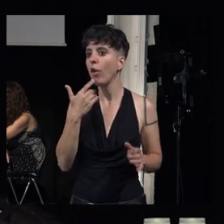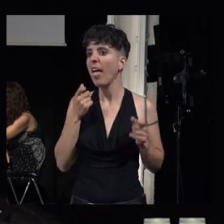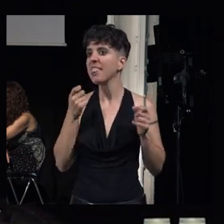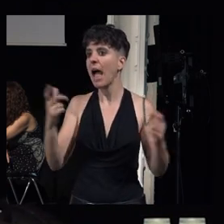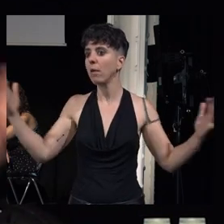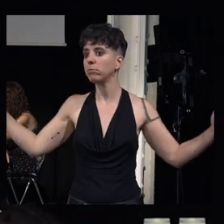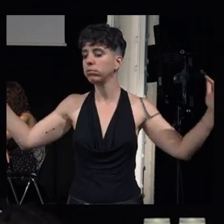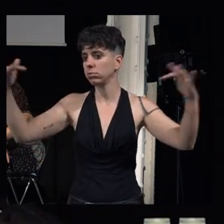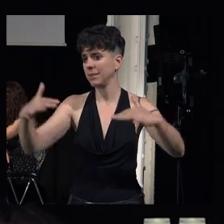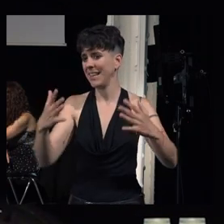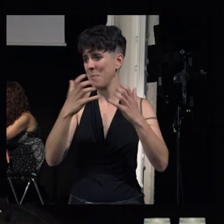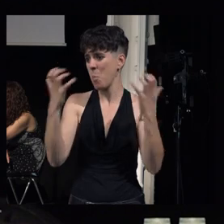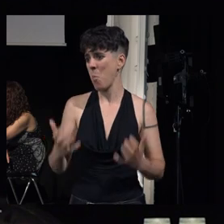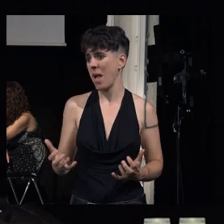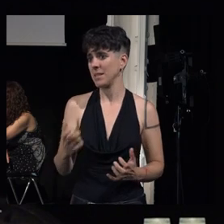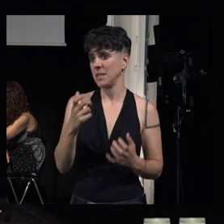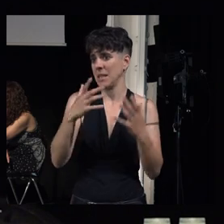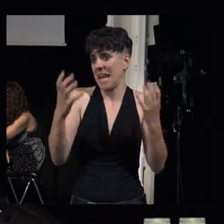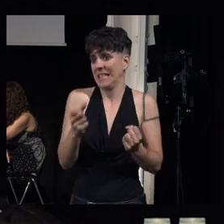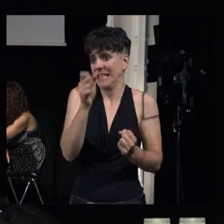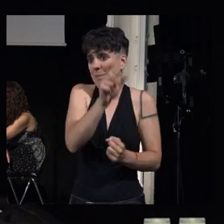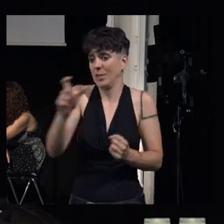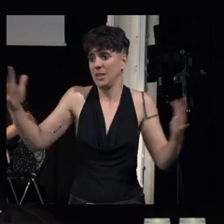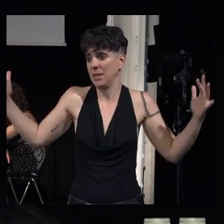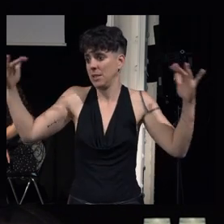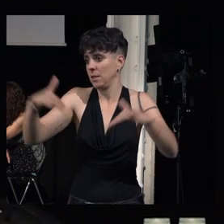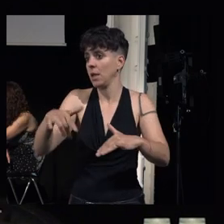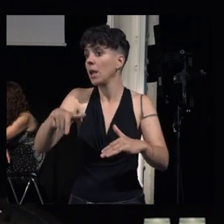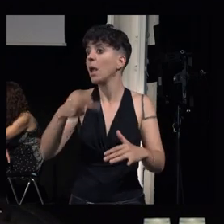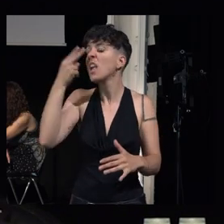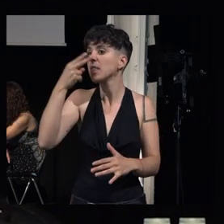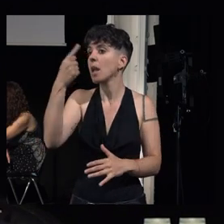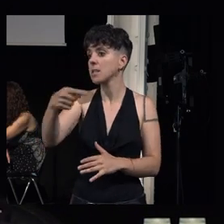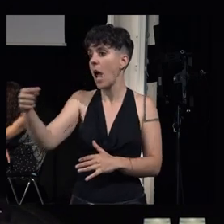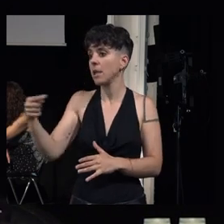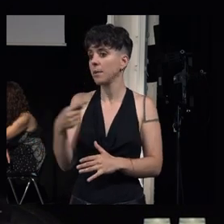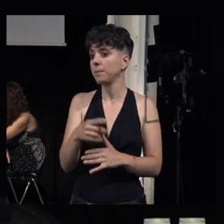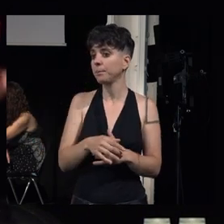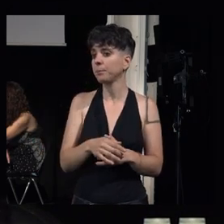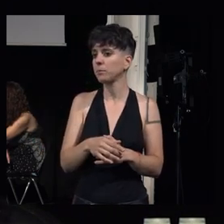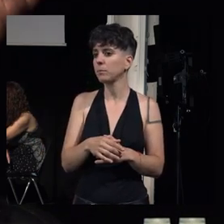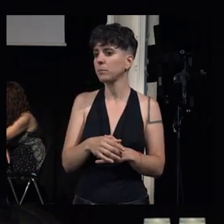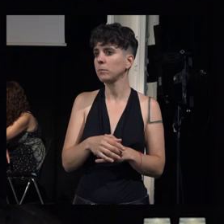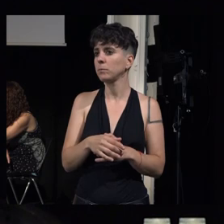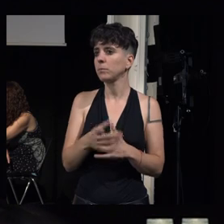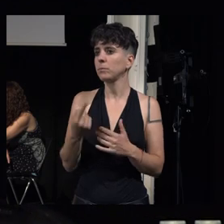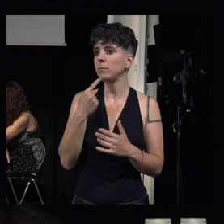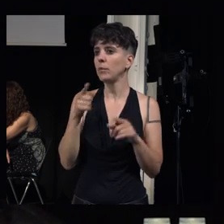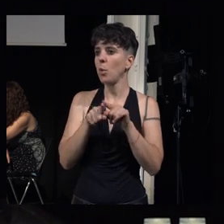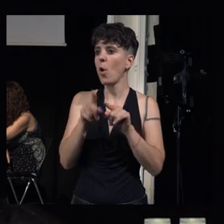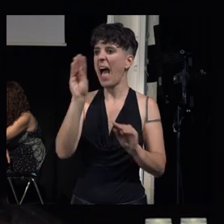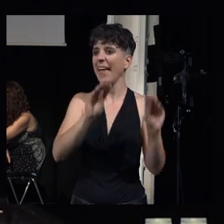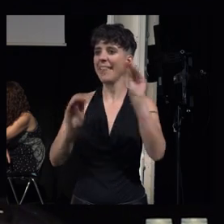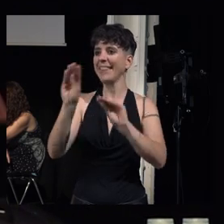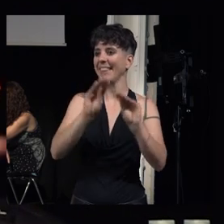Y que ha hecho que hoy un montón de gente estemos aquí y que tengamos un interés, queramos, lo adornemos como lo